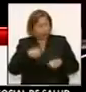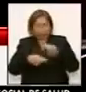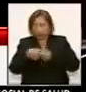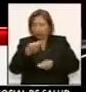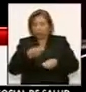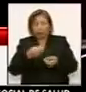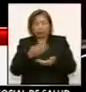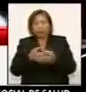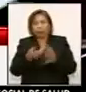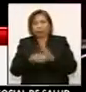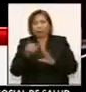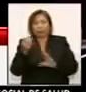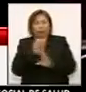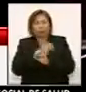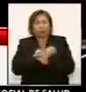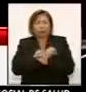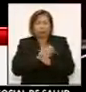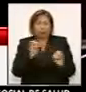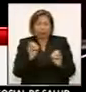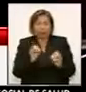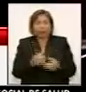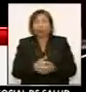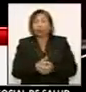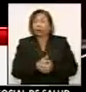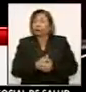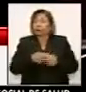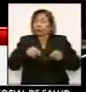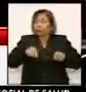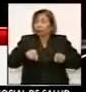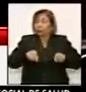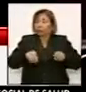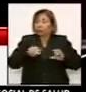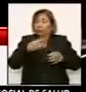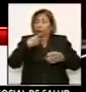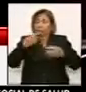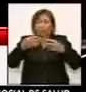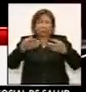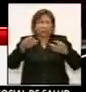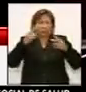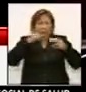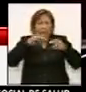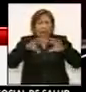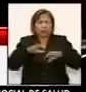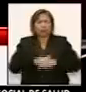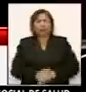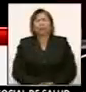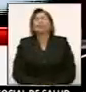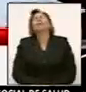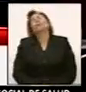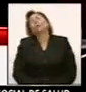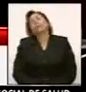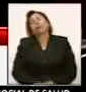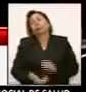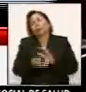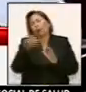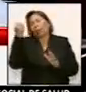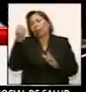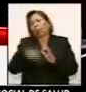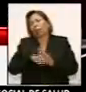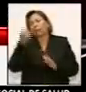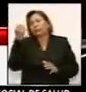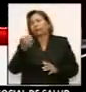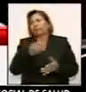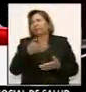referirse, ni sacarse, ni acciones, ni nada. Pero durante todo este tiempo que hemos estado acá mirando las musarañas y entretenidos en otra cosa, han sacado lo que les ha dado la